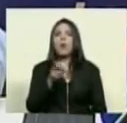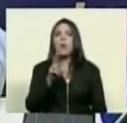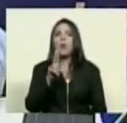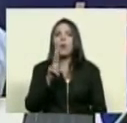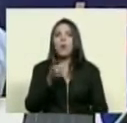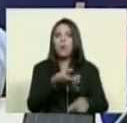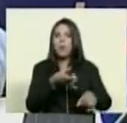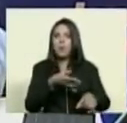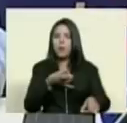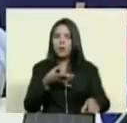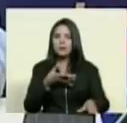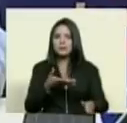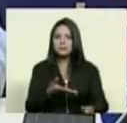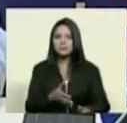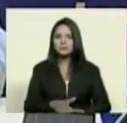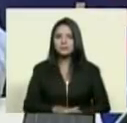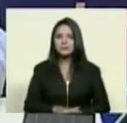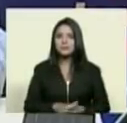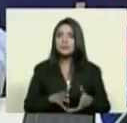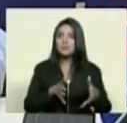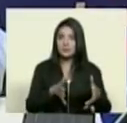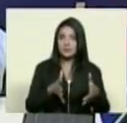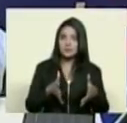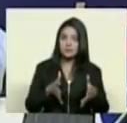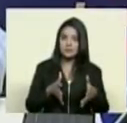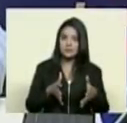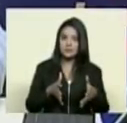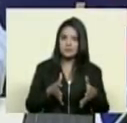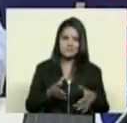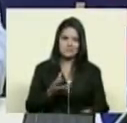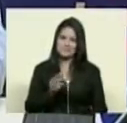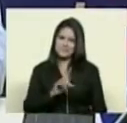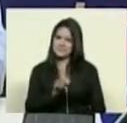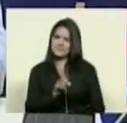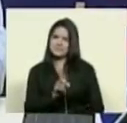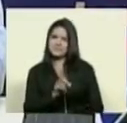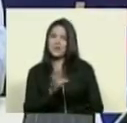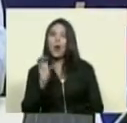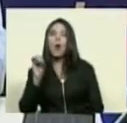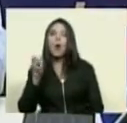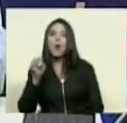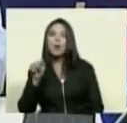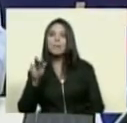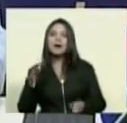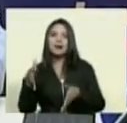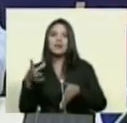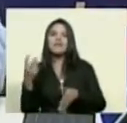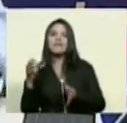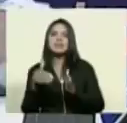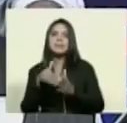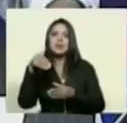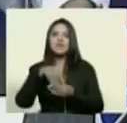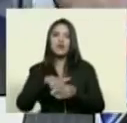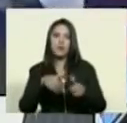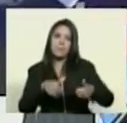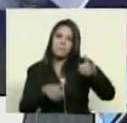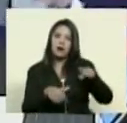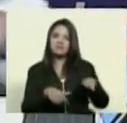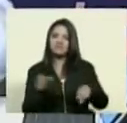el guarimbero ganó, no, papá, Omar Prieto sacó casi 20.000 votos más que tú.